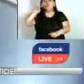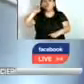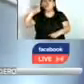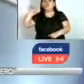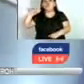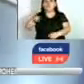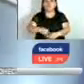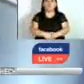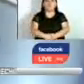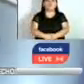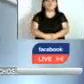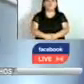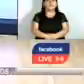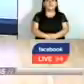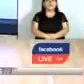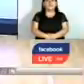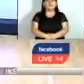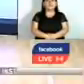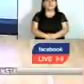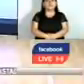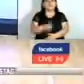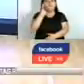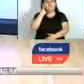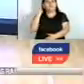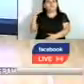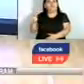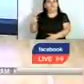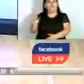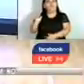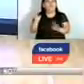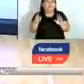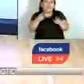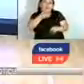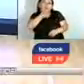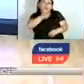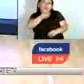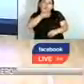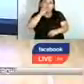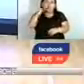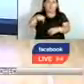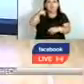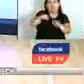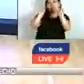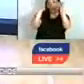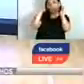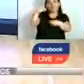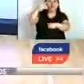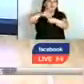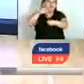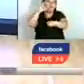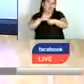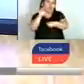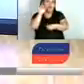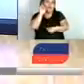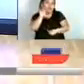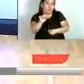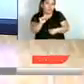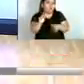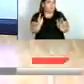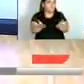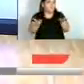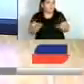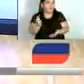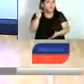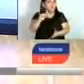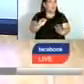Néstor Hernández. Muy bien, ahí tenemos algunas de las informaciones que son parte de esta cobertura informativa y que forman parte de lo que ha